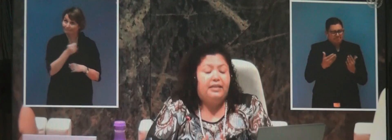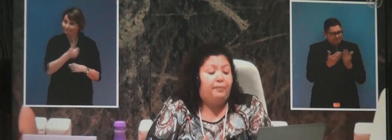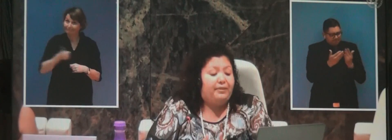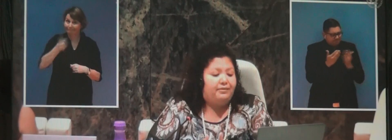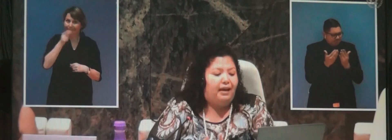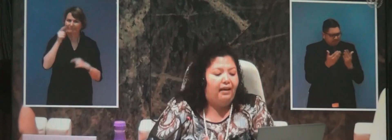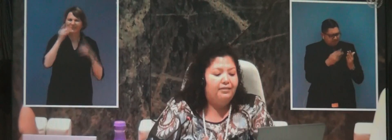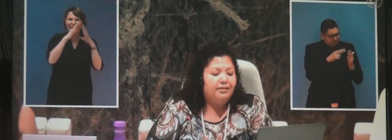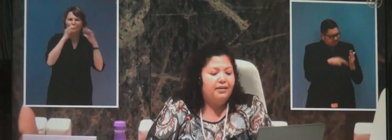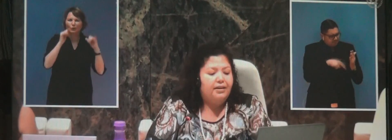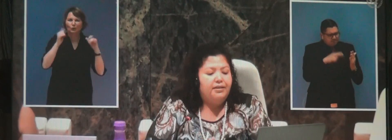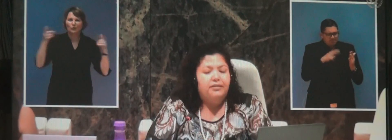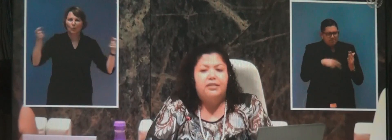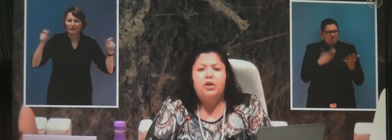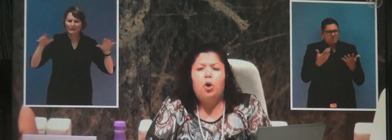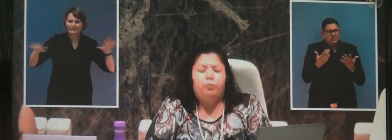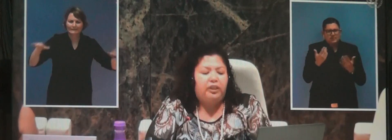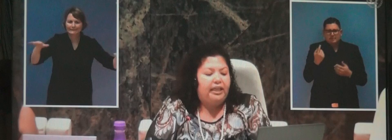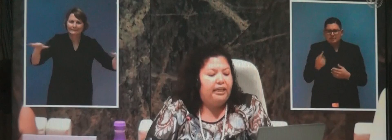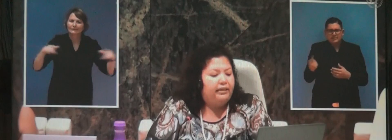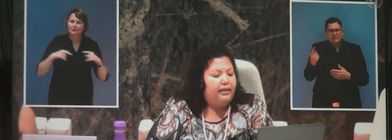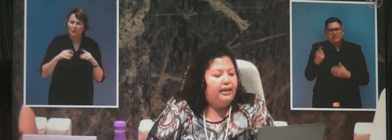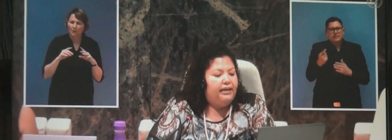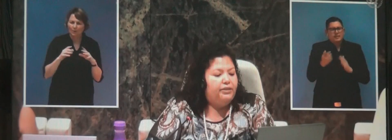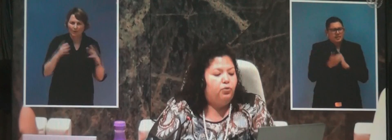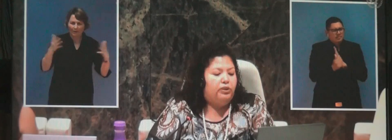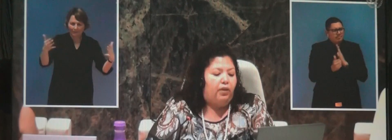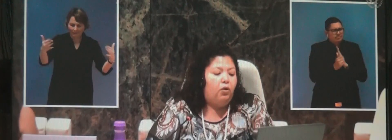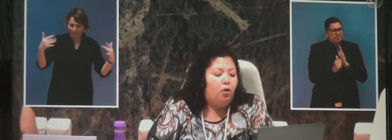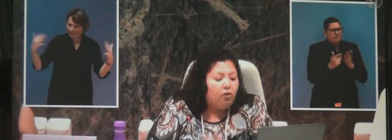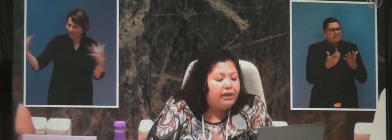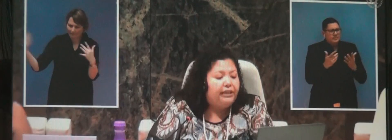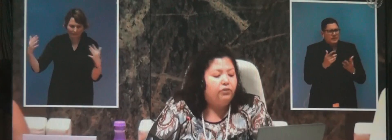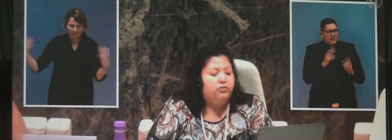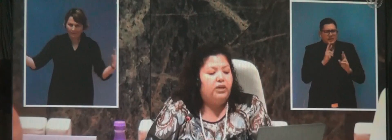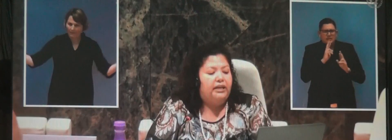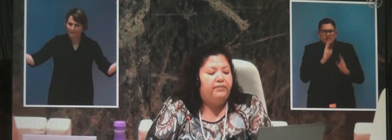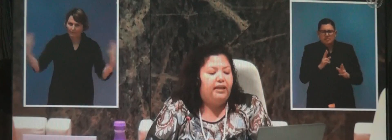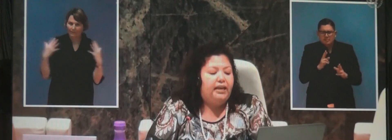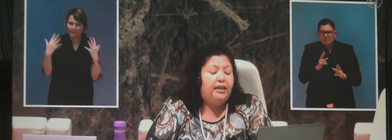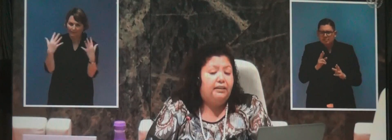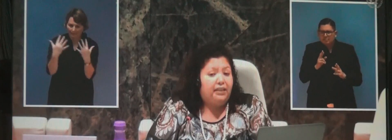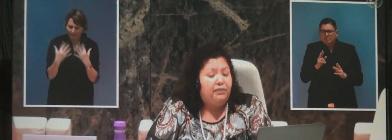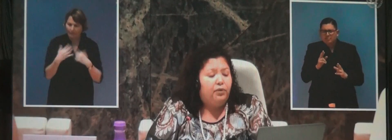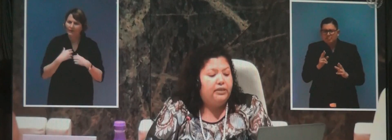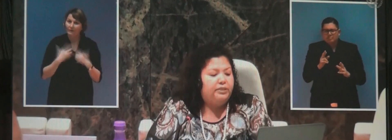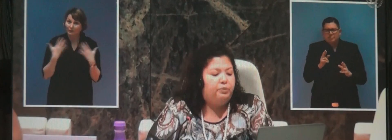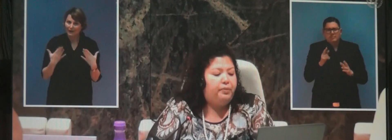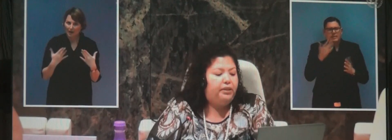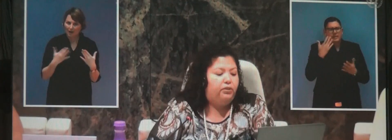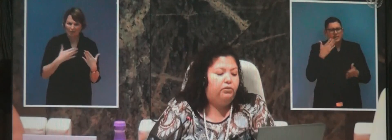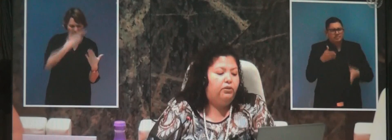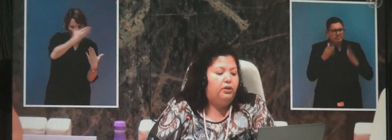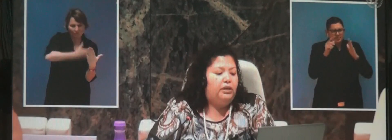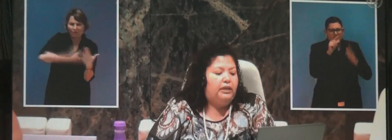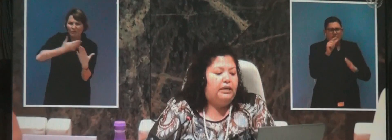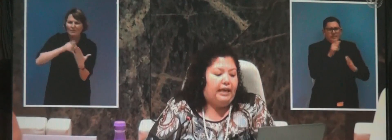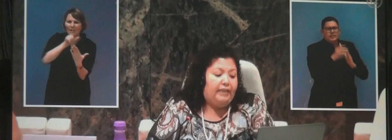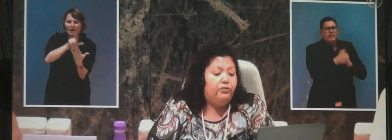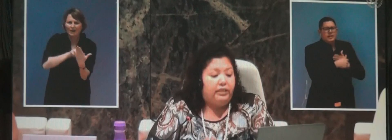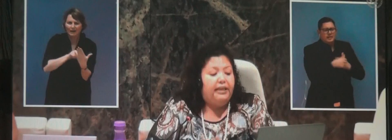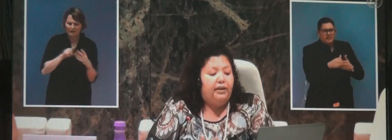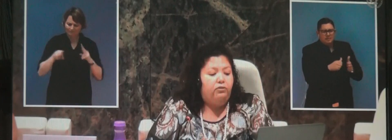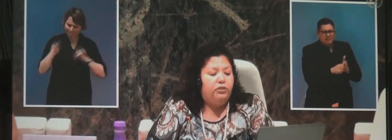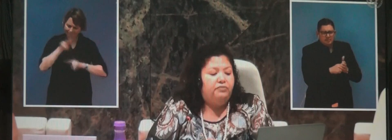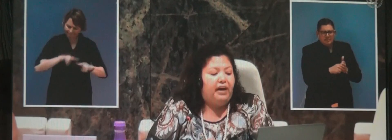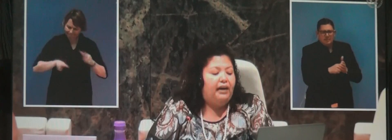las incapacidades sin obtener resultados concretos a nivel legislativo en este momento, que